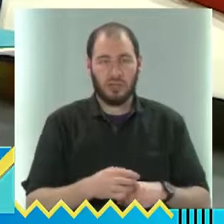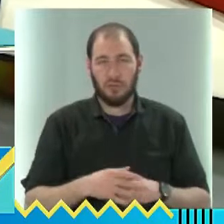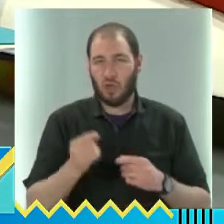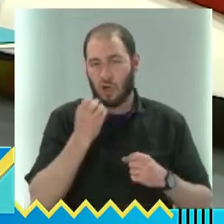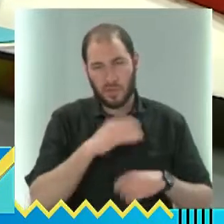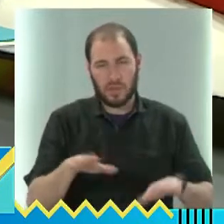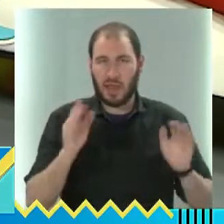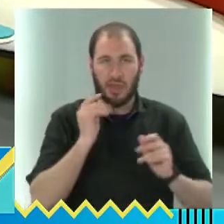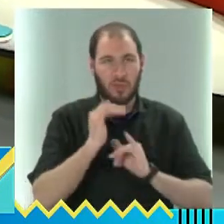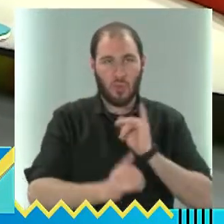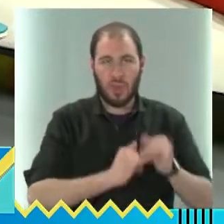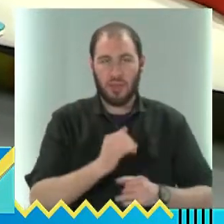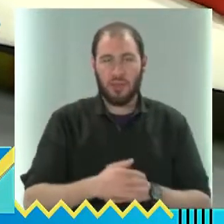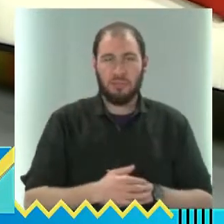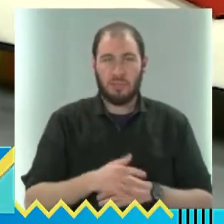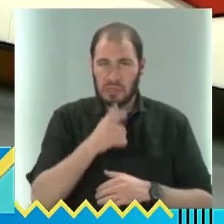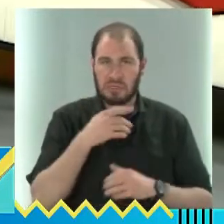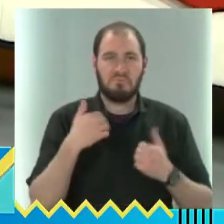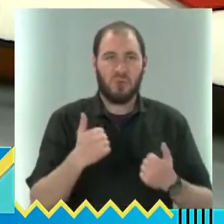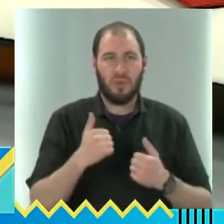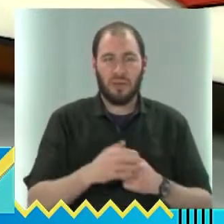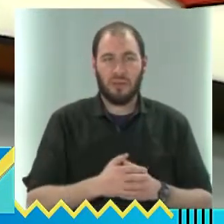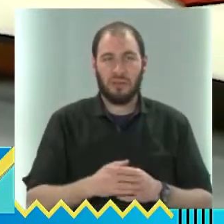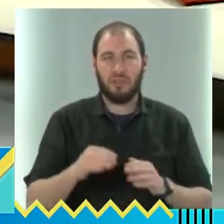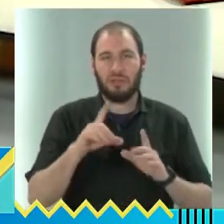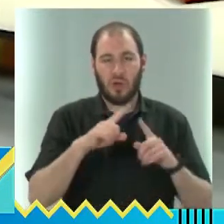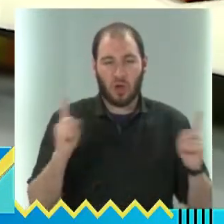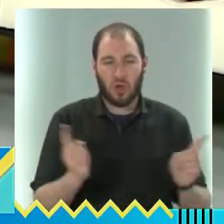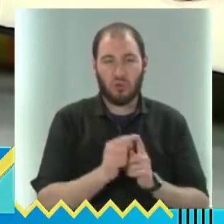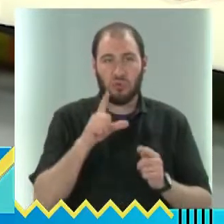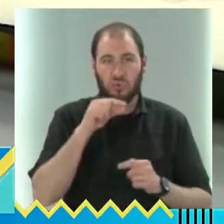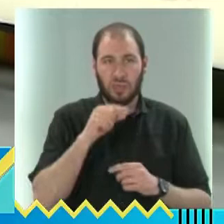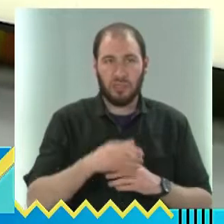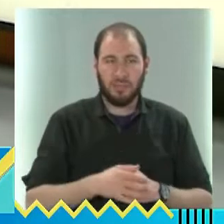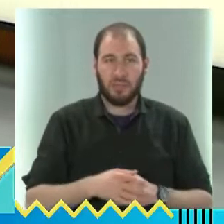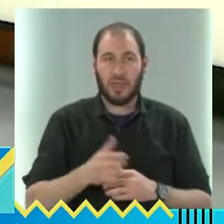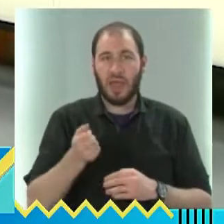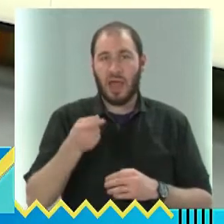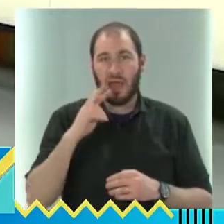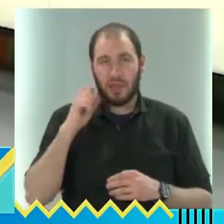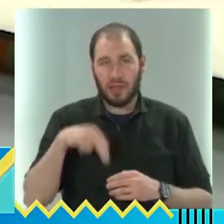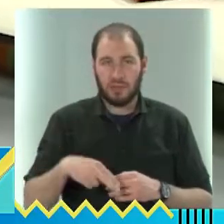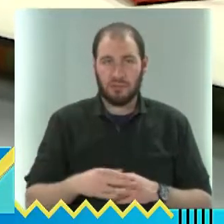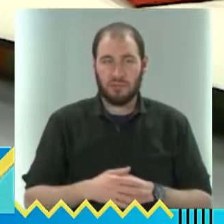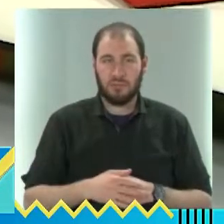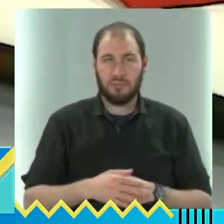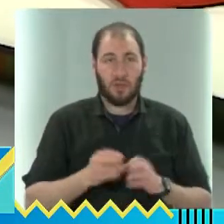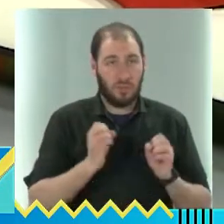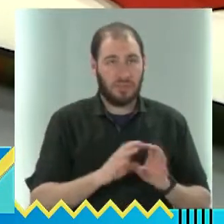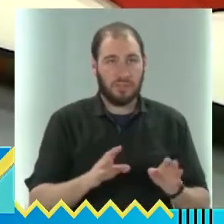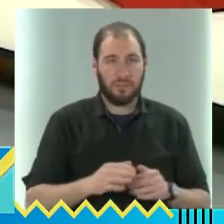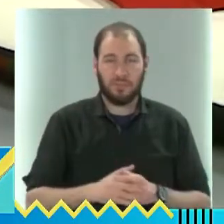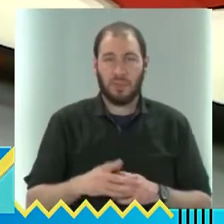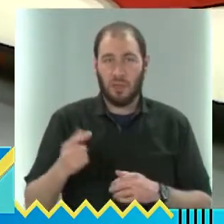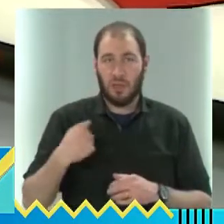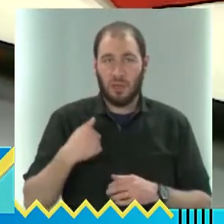ustedes quieran decir, me parece que estaría bueno que quede conciso, ¿sí? En un tuit. Adrián, si querés comenzar vos, arrancamos.